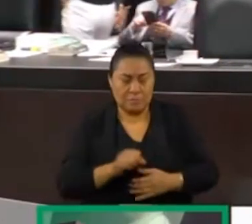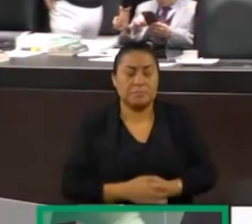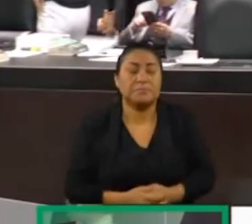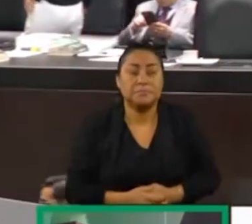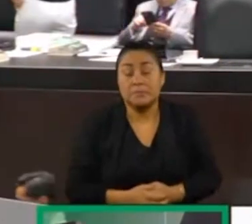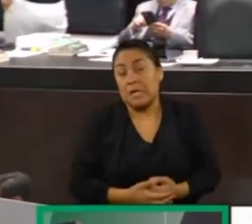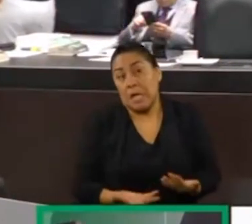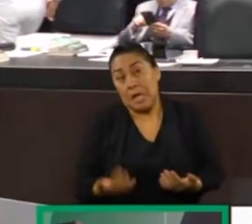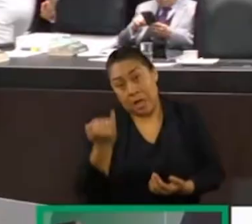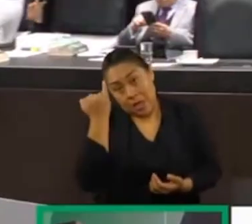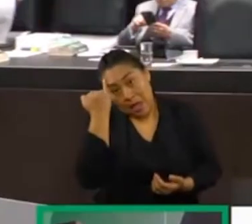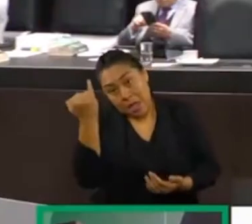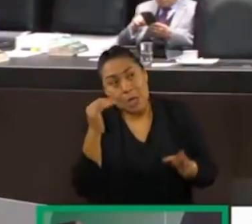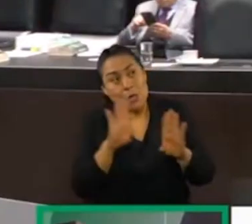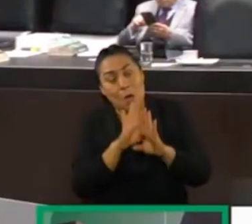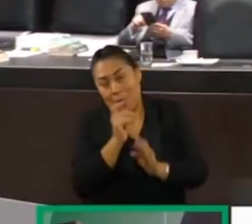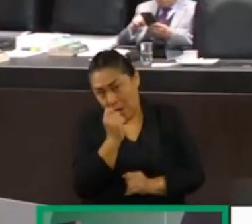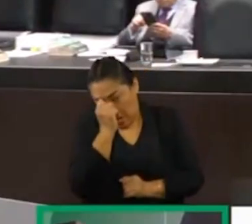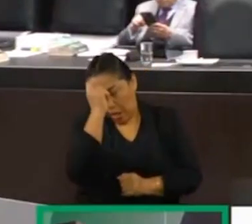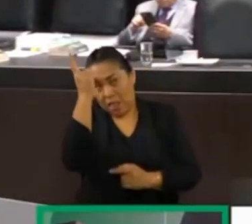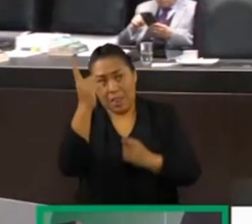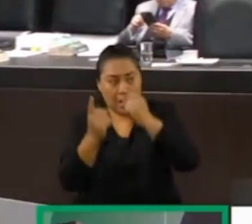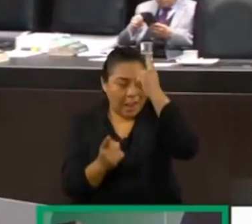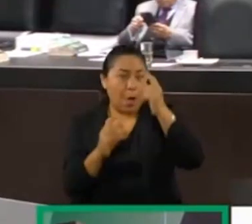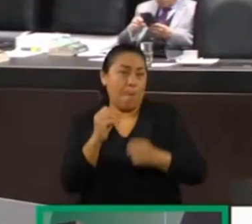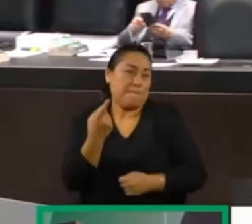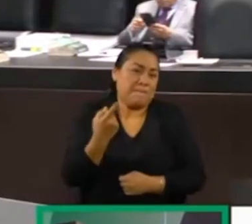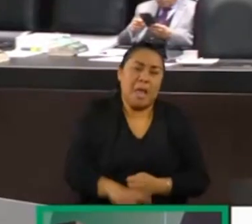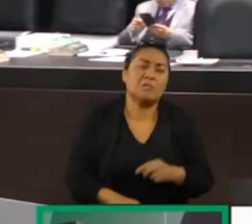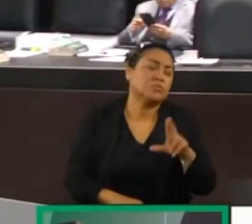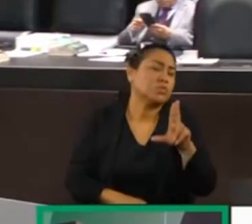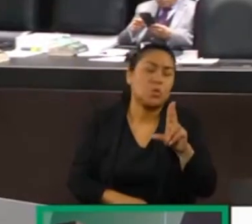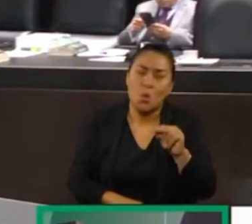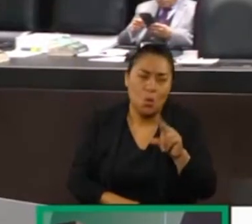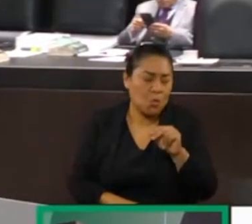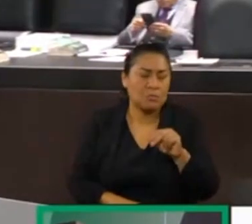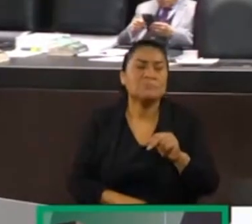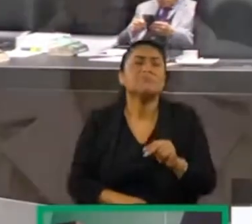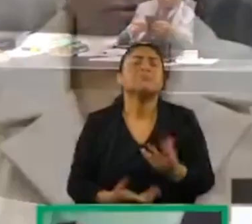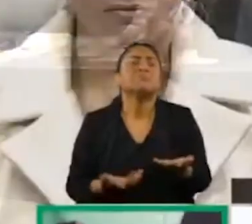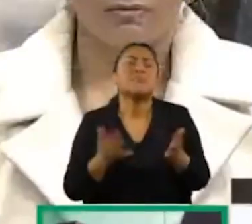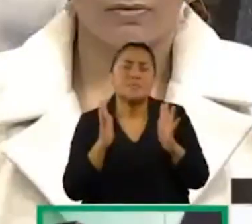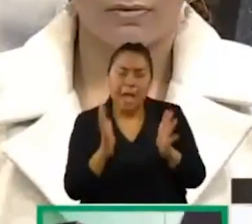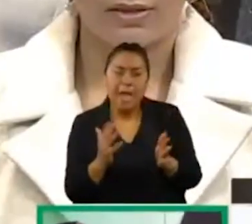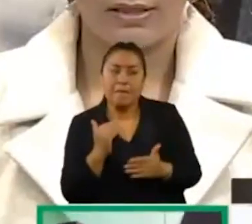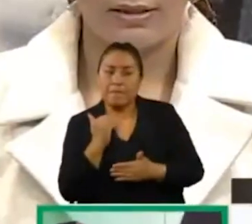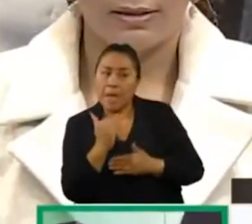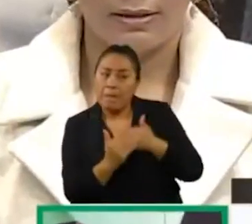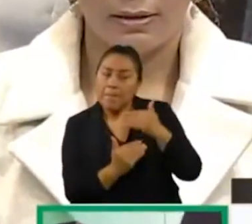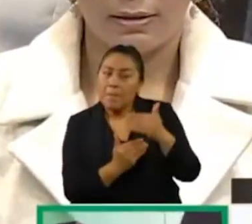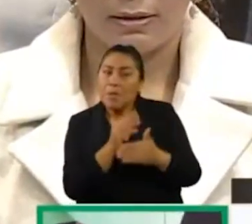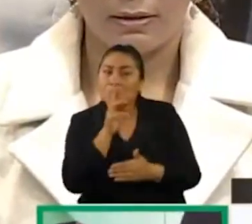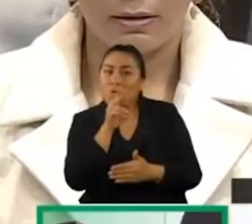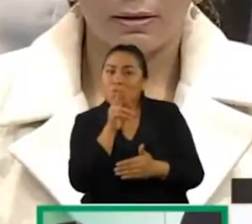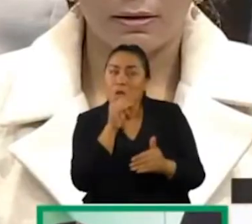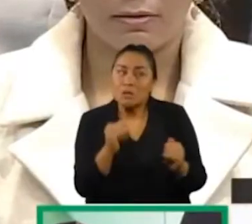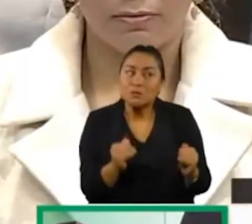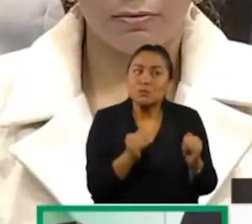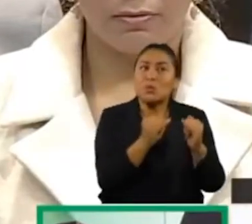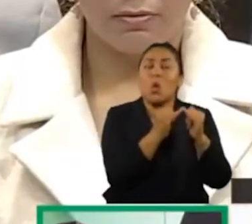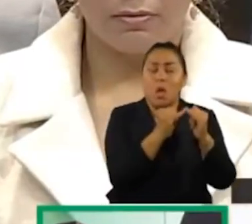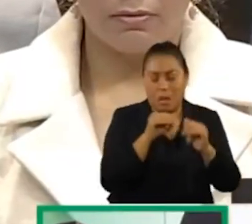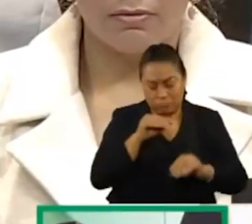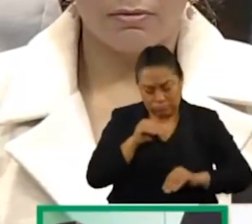una ocurrencia ni una imposición, sino el resultado de una evolución institucional